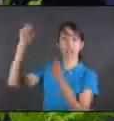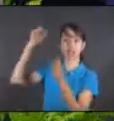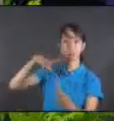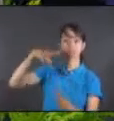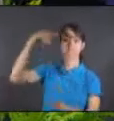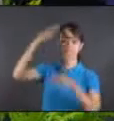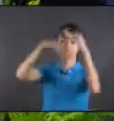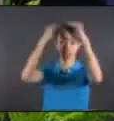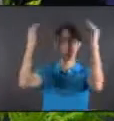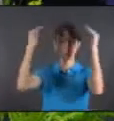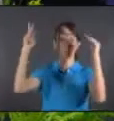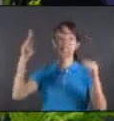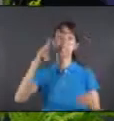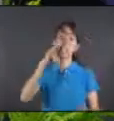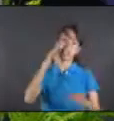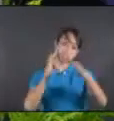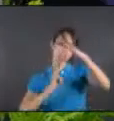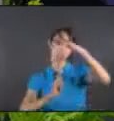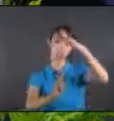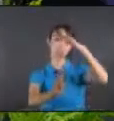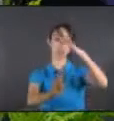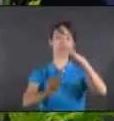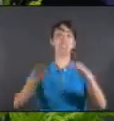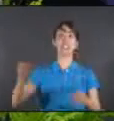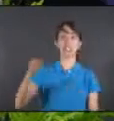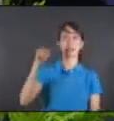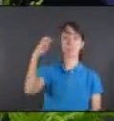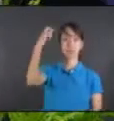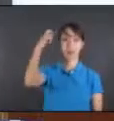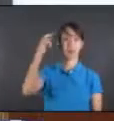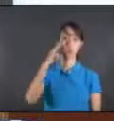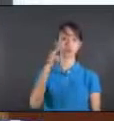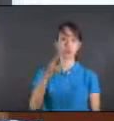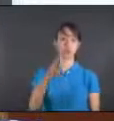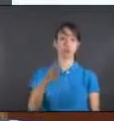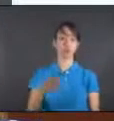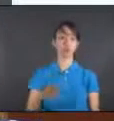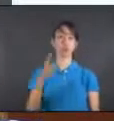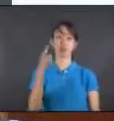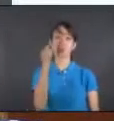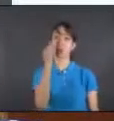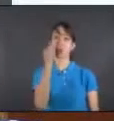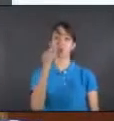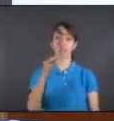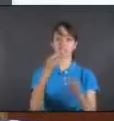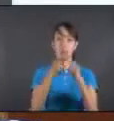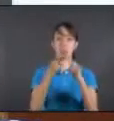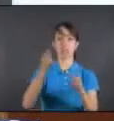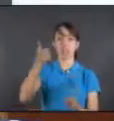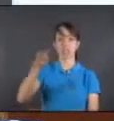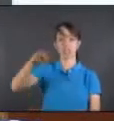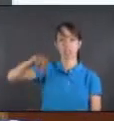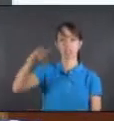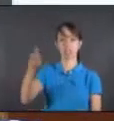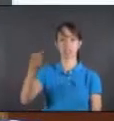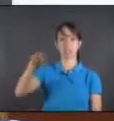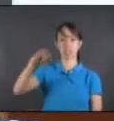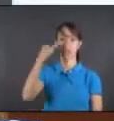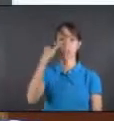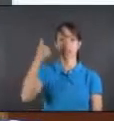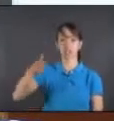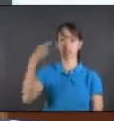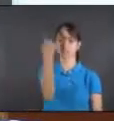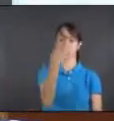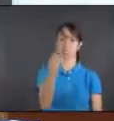miraba visiones. Cuando le apagaron la luz, vino la luz del cielo. Y en